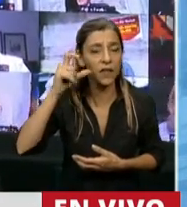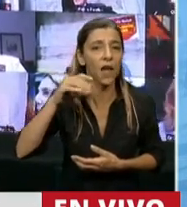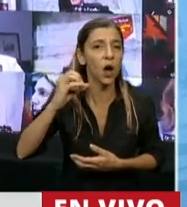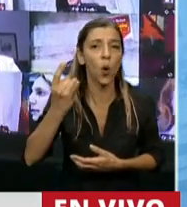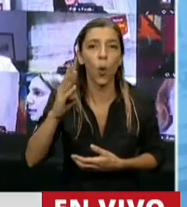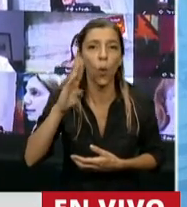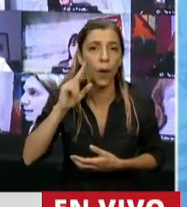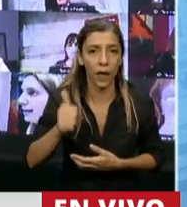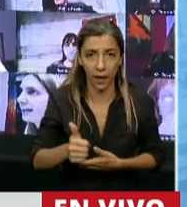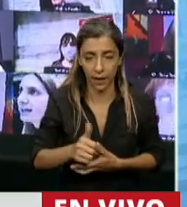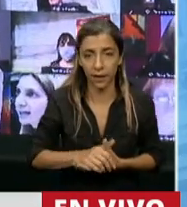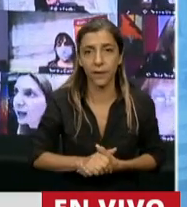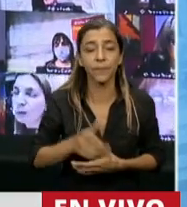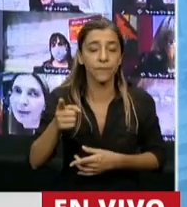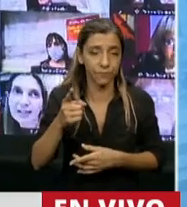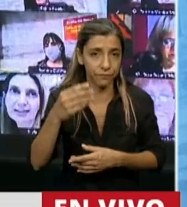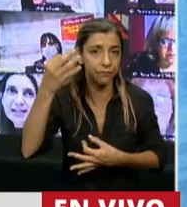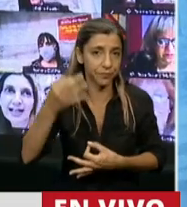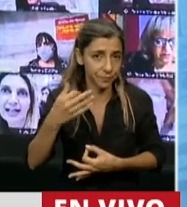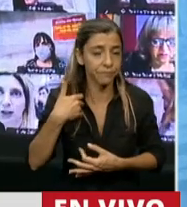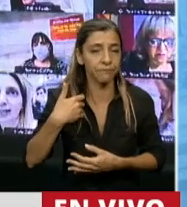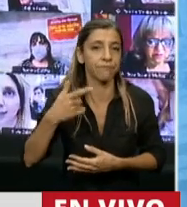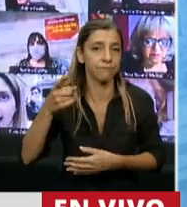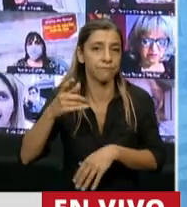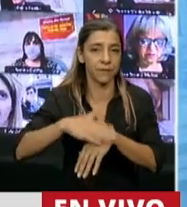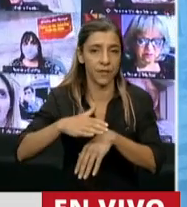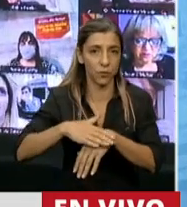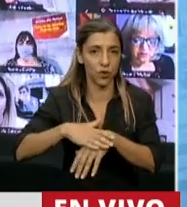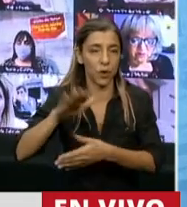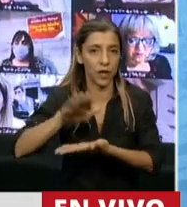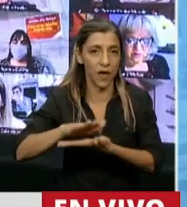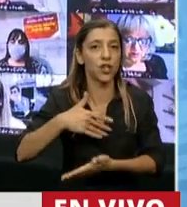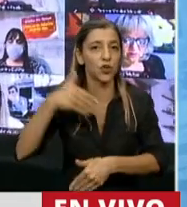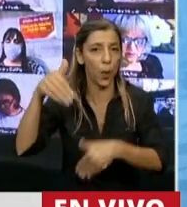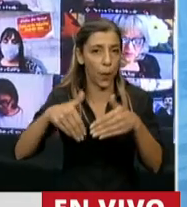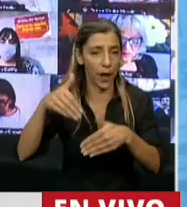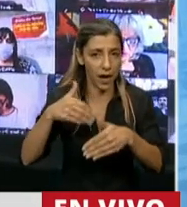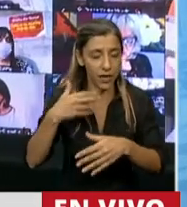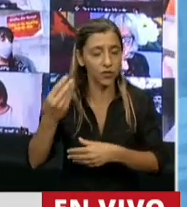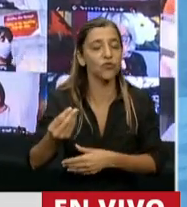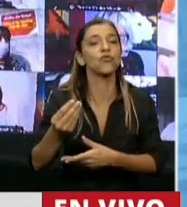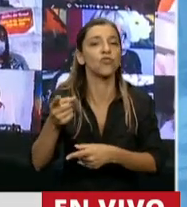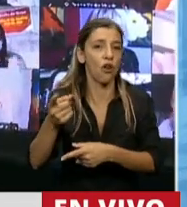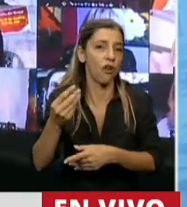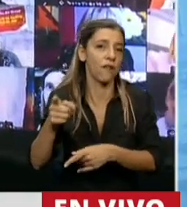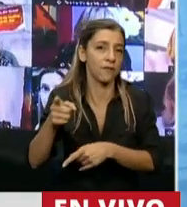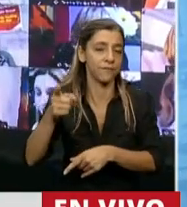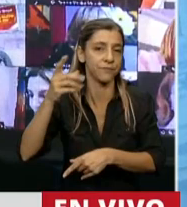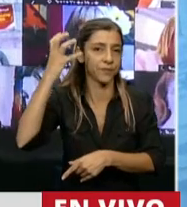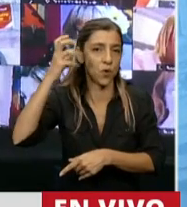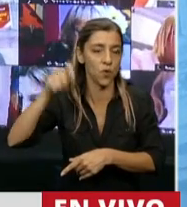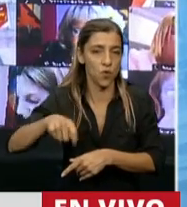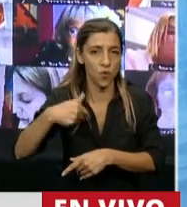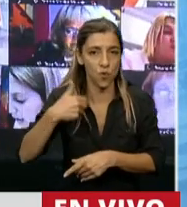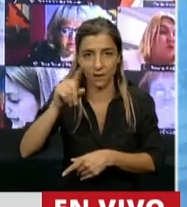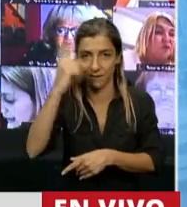que es quien tiene la competencia electoral nacional, además de la de la Ciudad de Buenos Aires, jueza federal número uno. Y